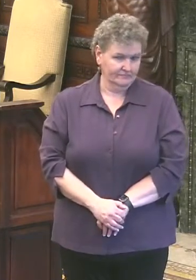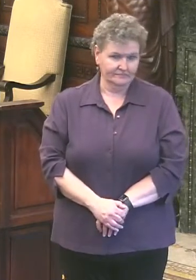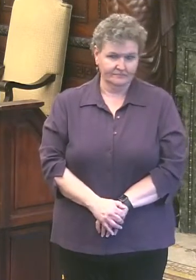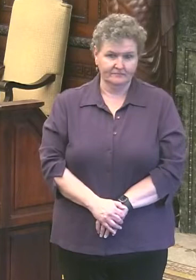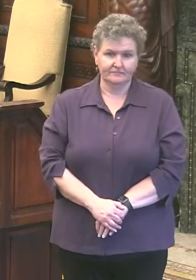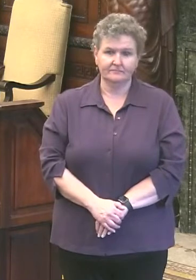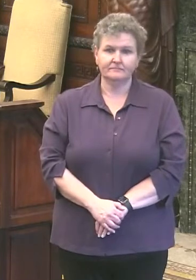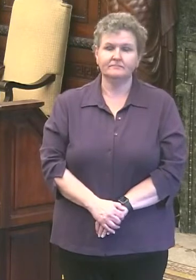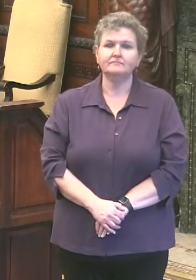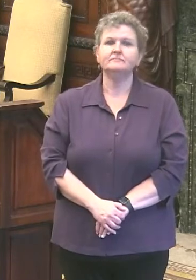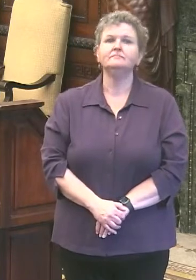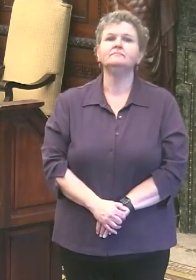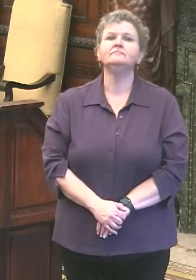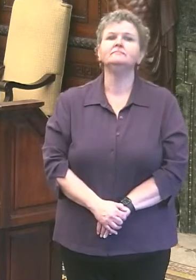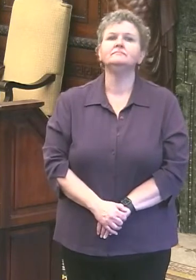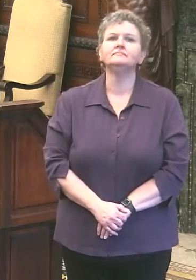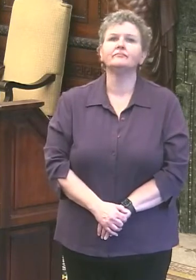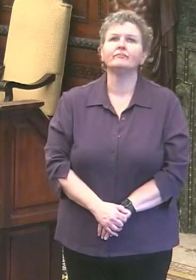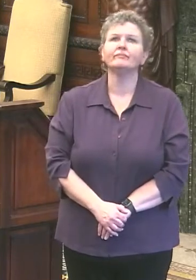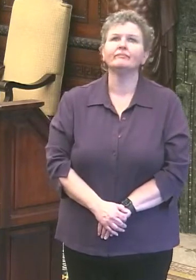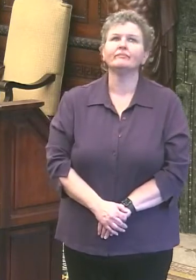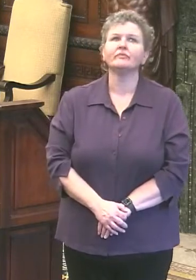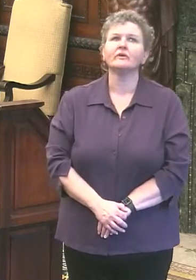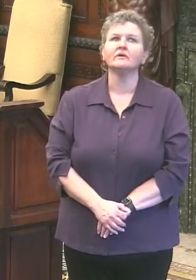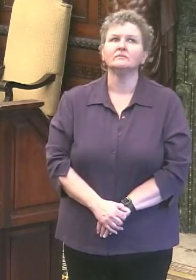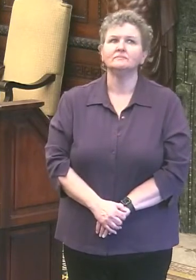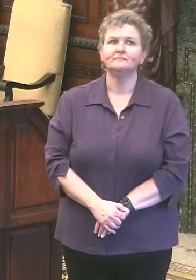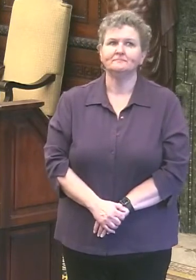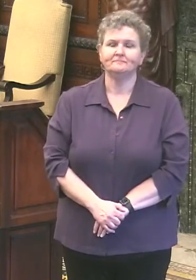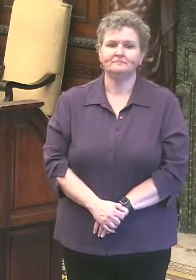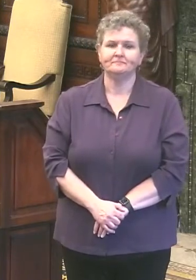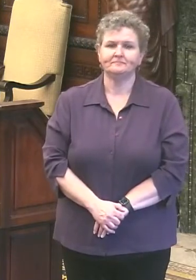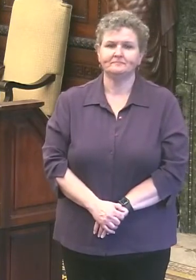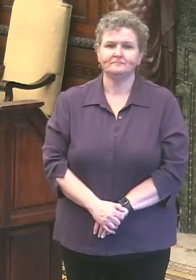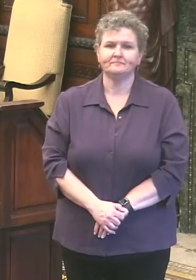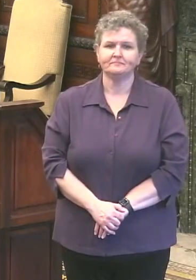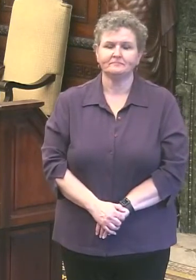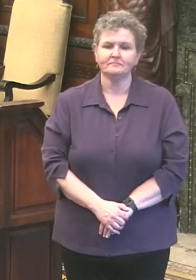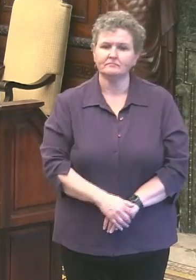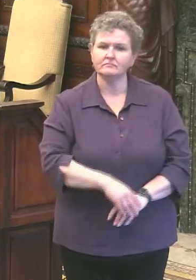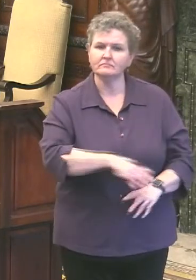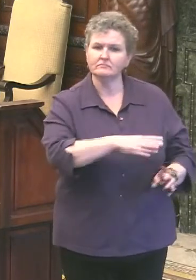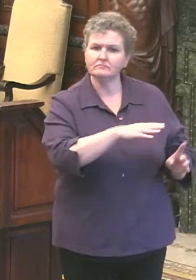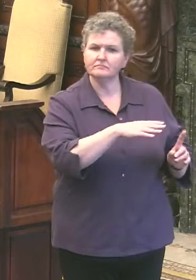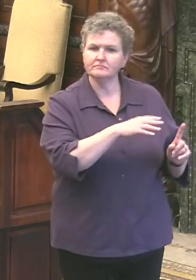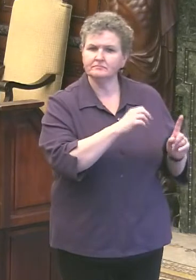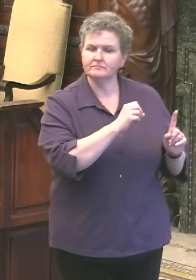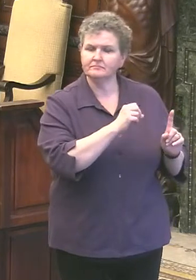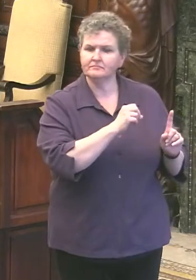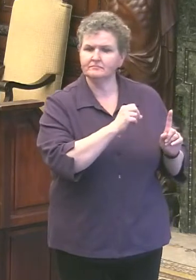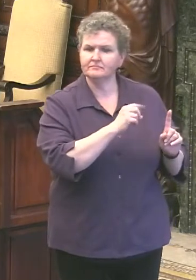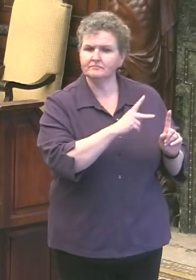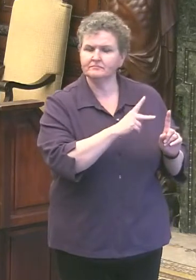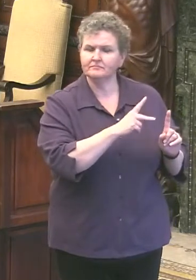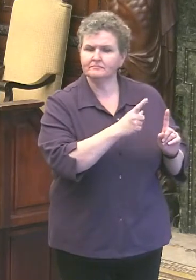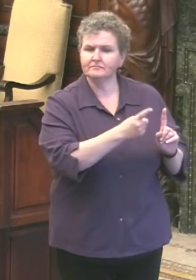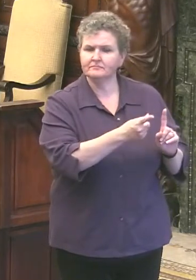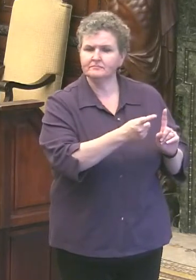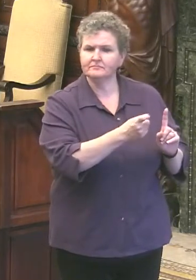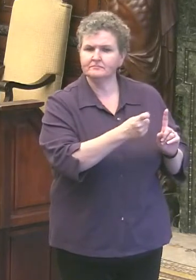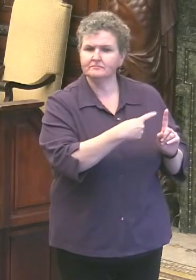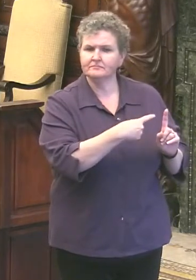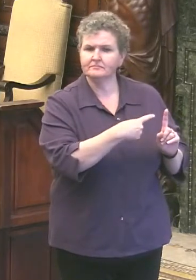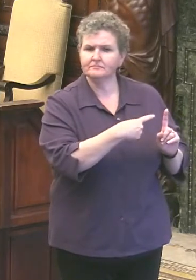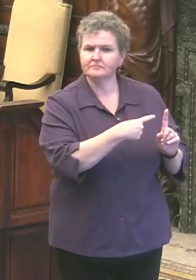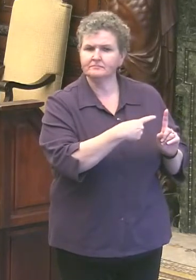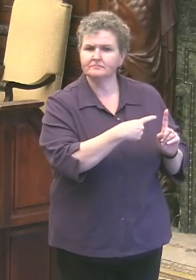resultados y qué medidas se están tomando en la comunidad? The Health Department has issued some reports indicating that an increase in the